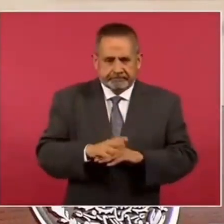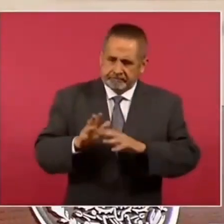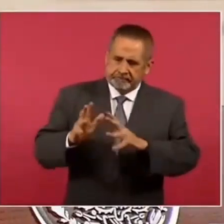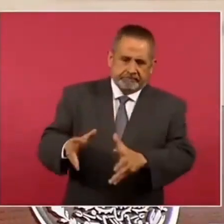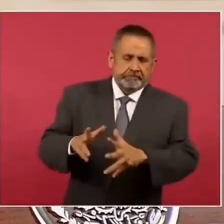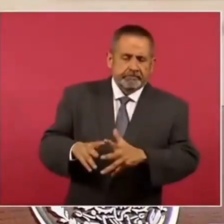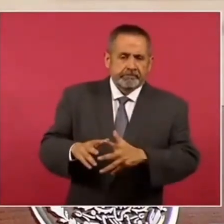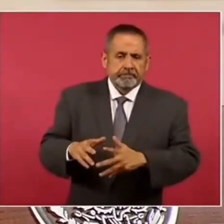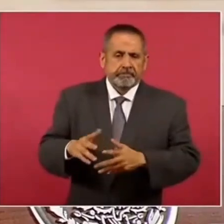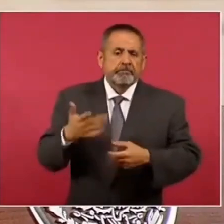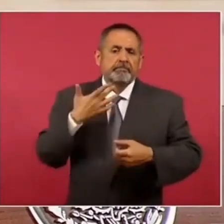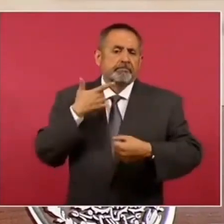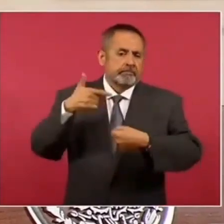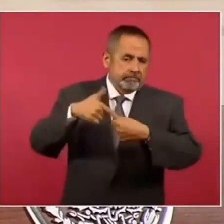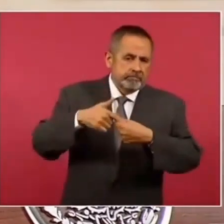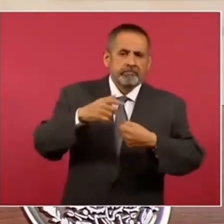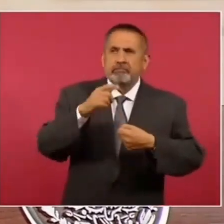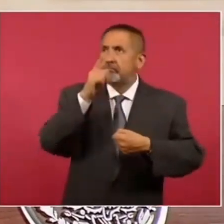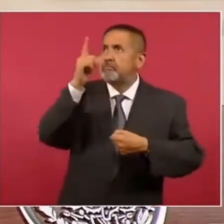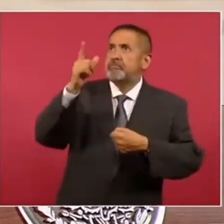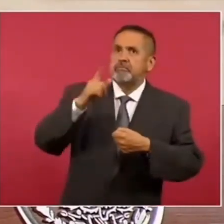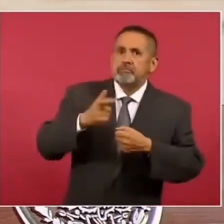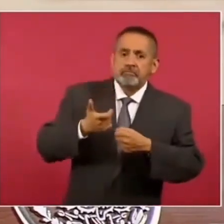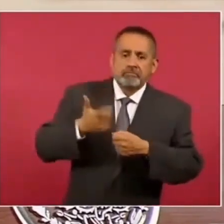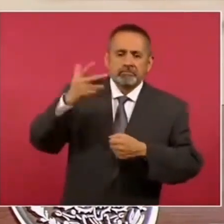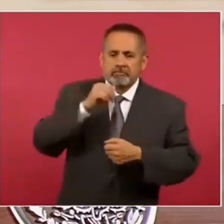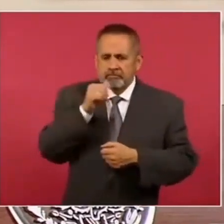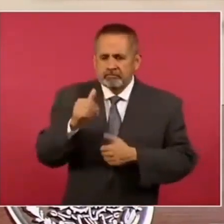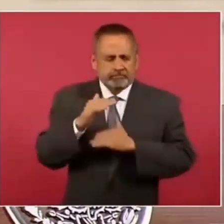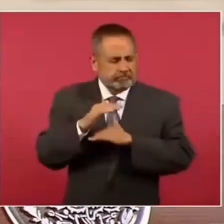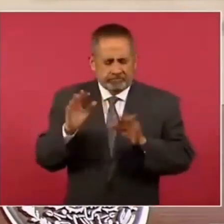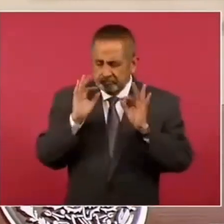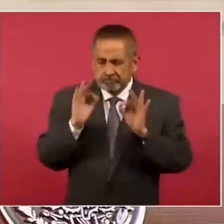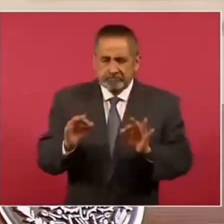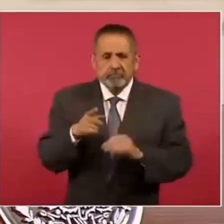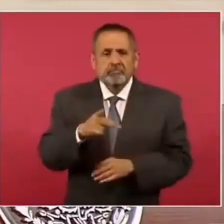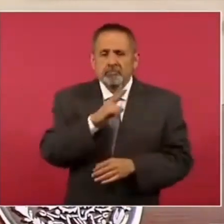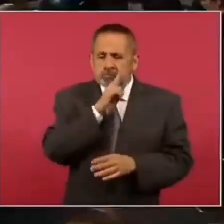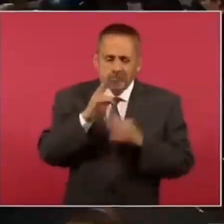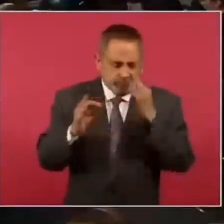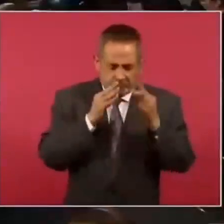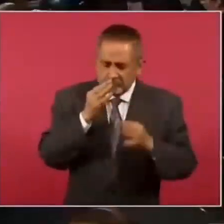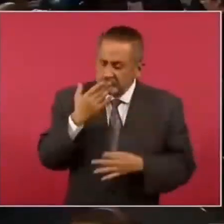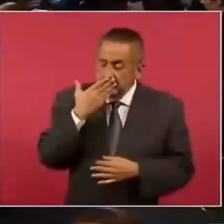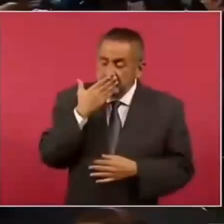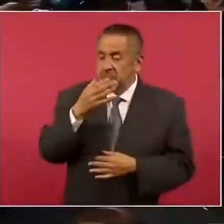en los precios de los combustibles. Y es buena noticia.